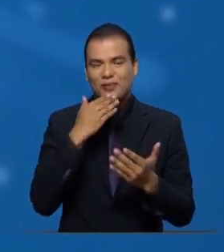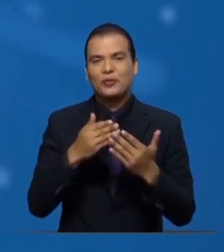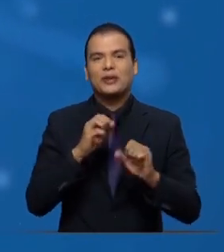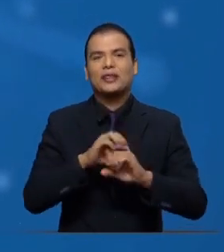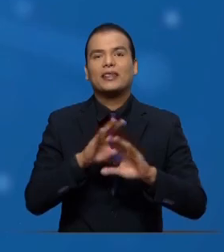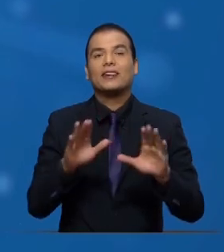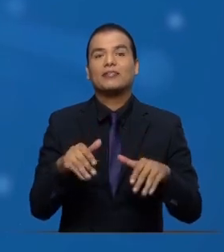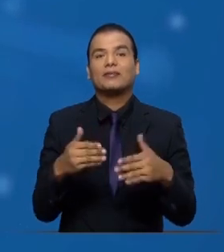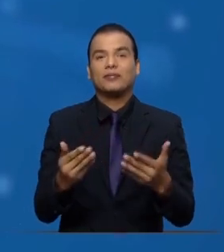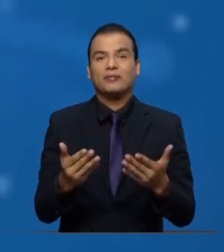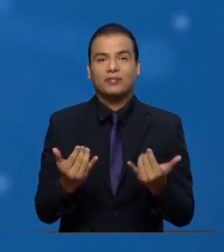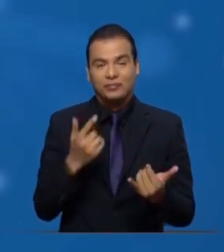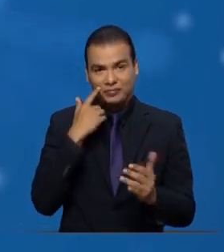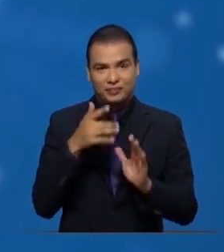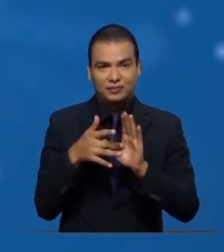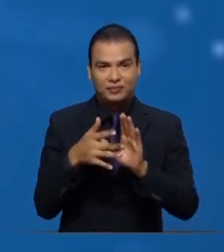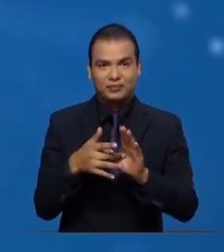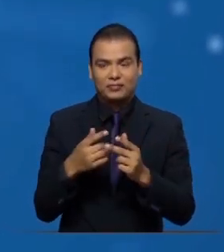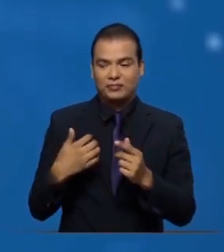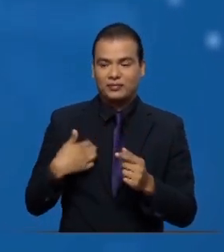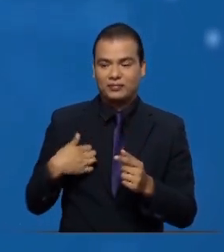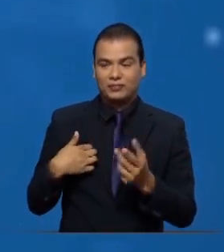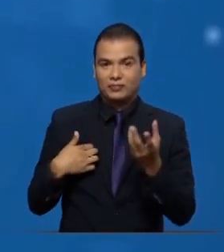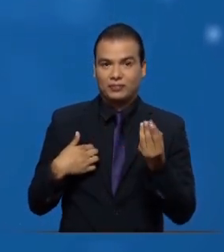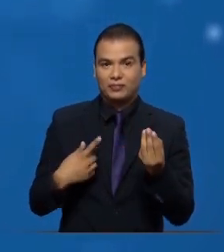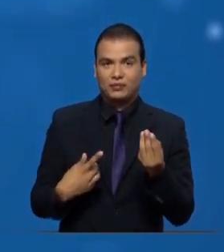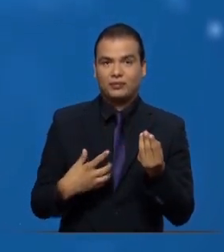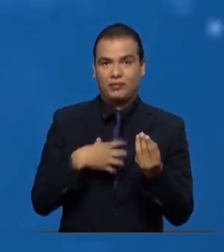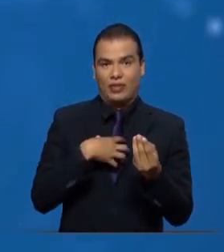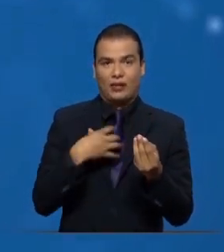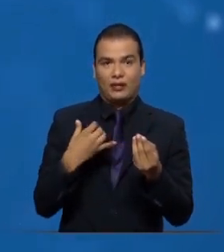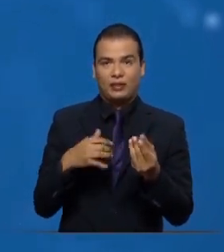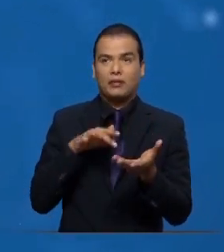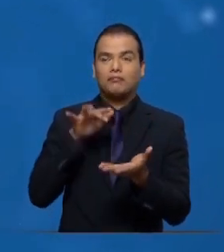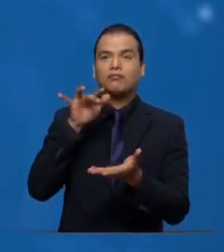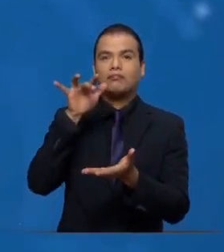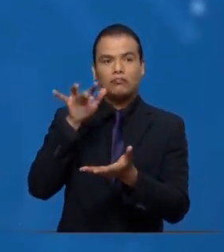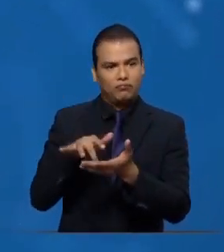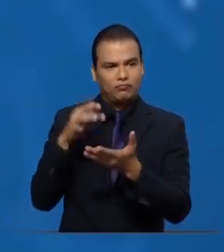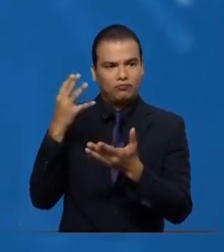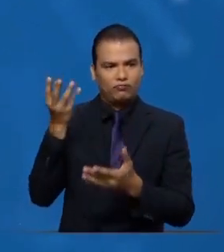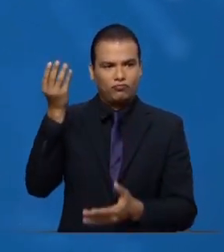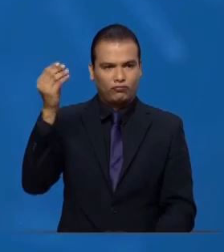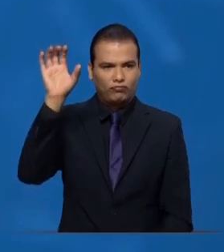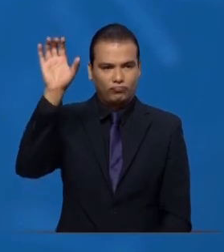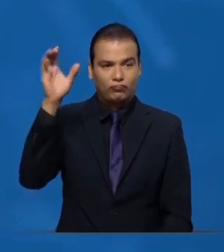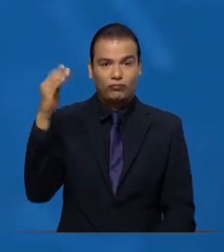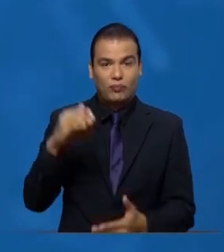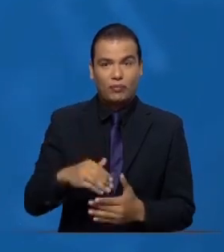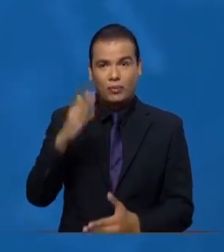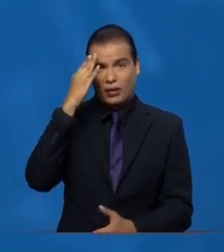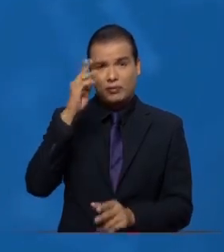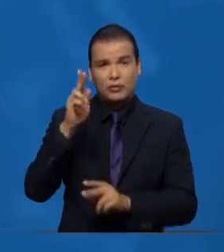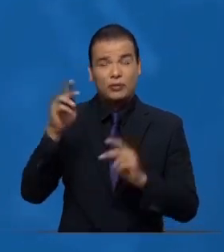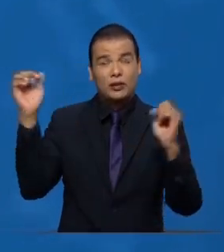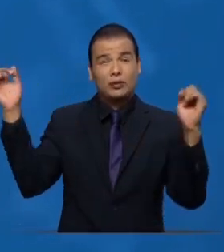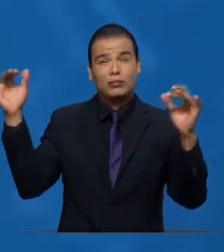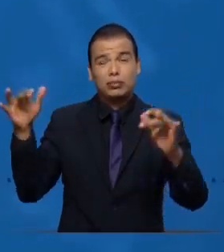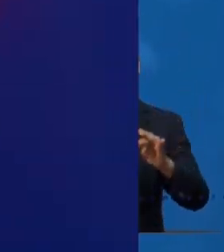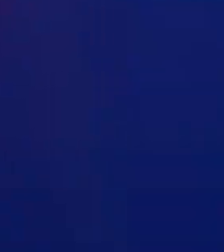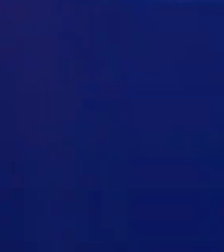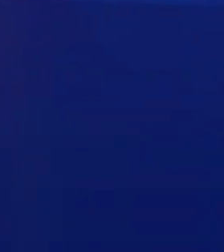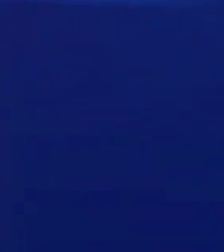Les cuento que la selección argentina, campeona del mundo en Qatar, llegó a su país para festejar el título con al menos 5 millones de